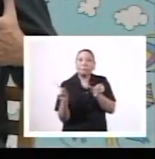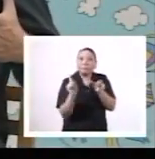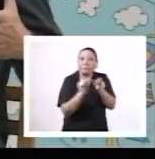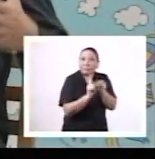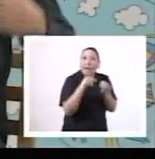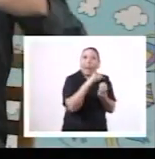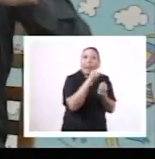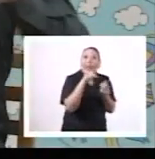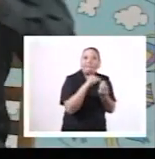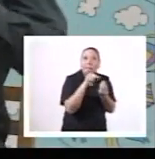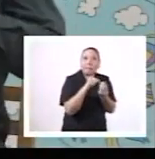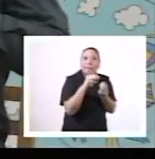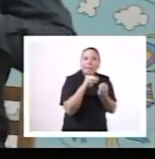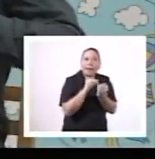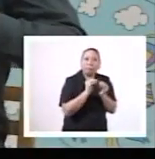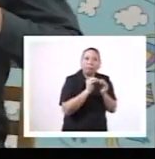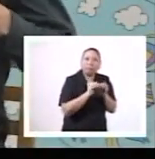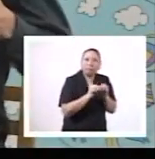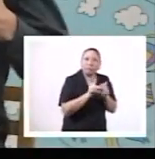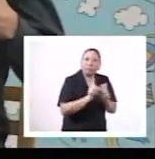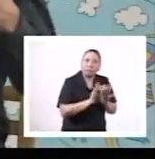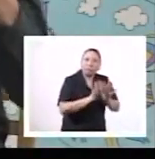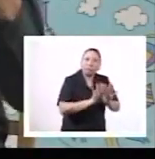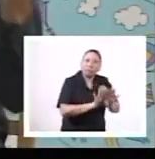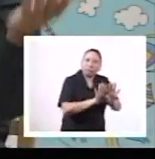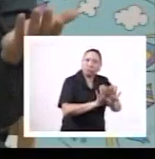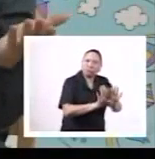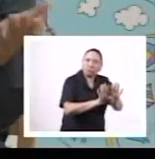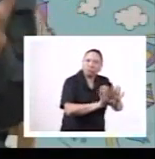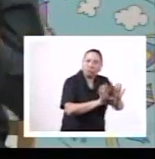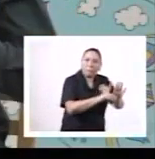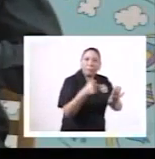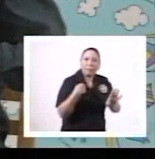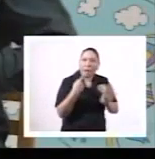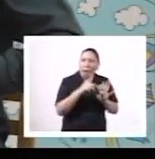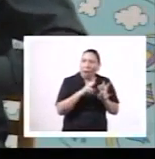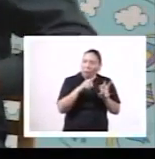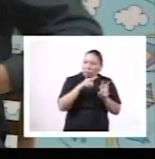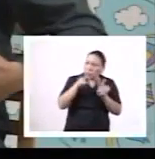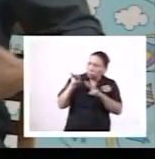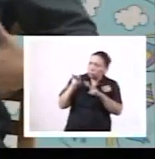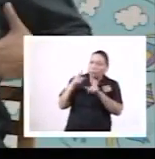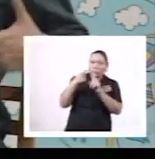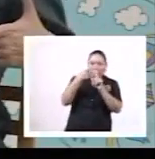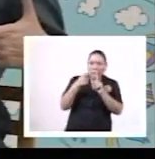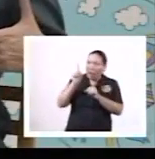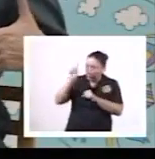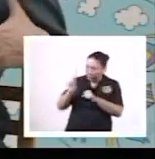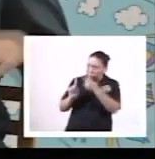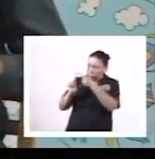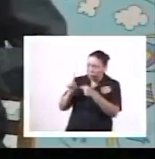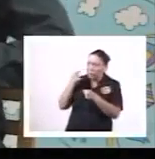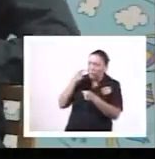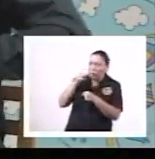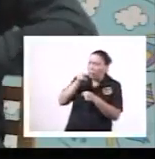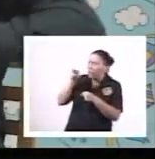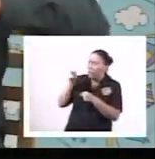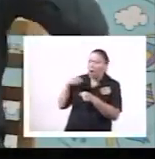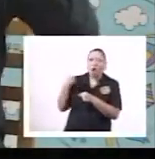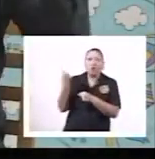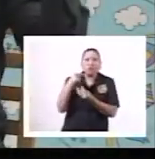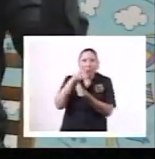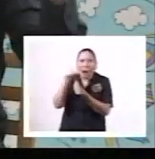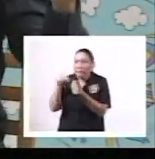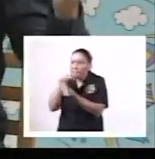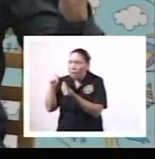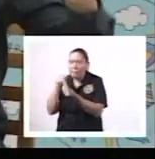familia y comenzó a ver que la gente llevaba huizquiles, chilacayotes, comían fiambre, los niños corrían